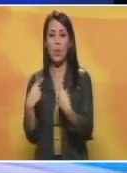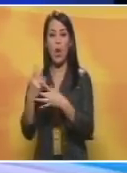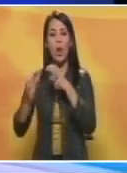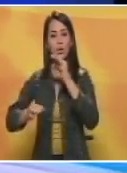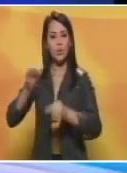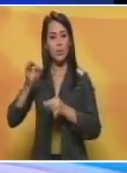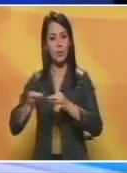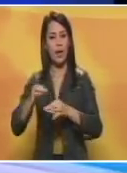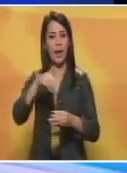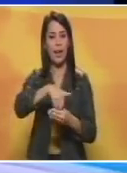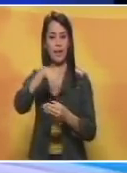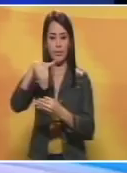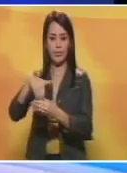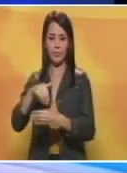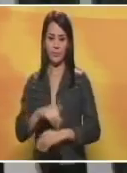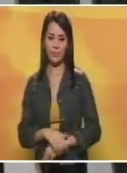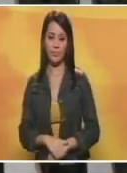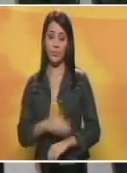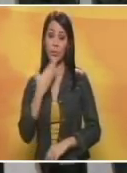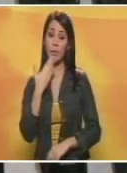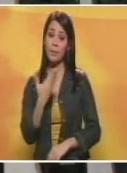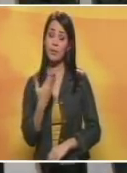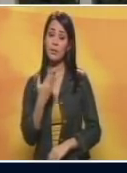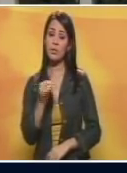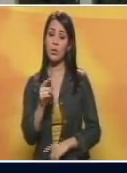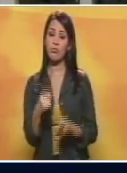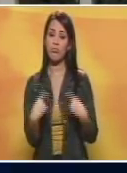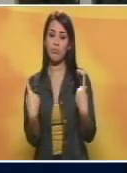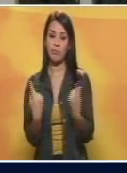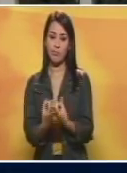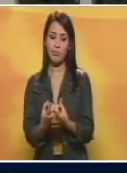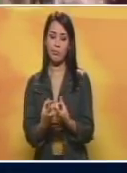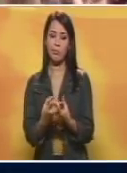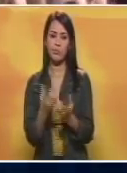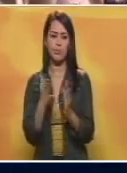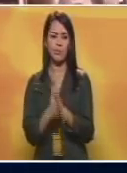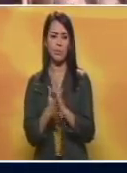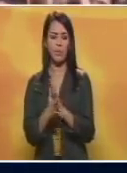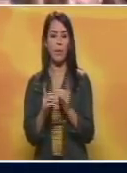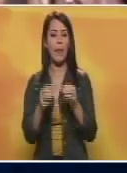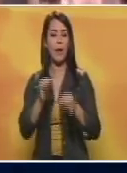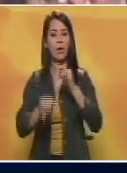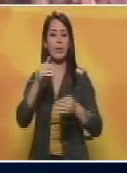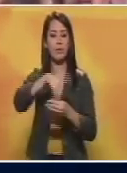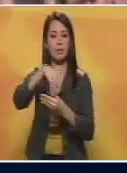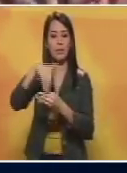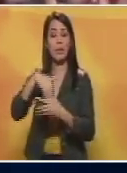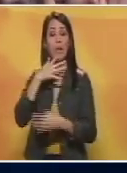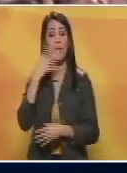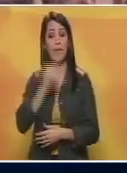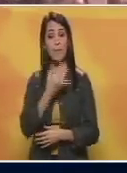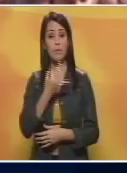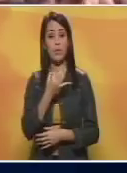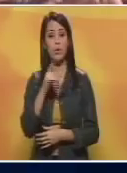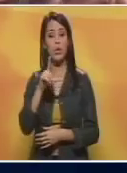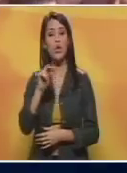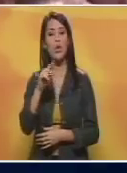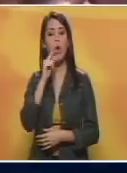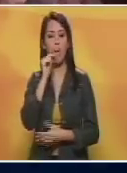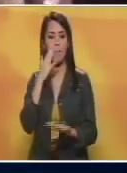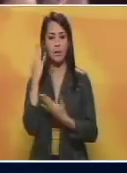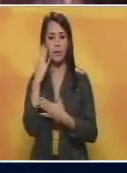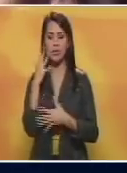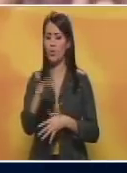superior electoral en una petición remitida al instructor del caso ante la corte electoral 2 afirmó que lula no es